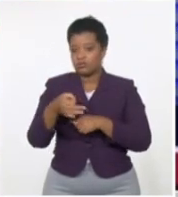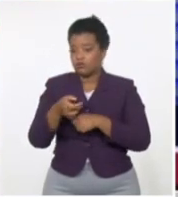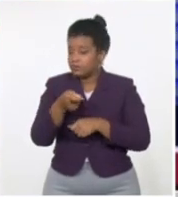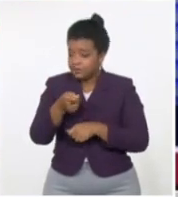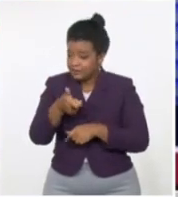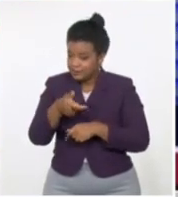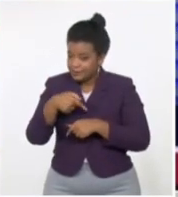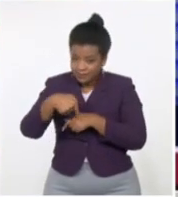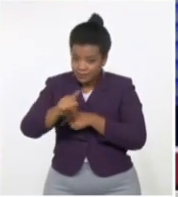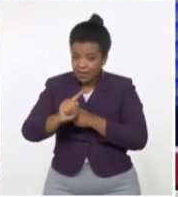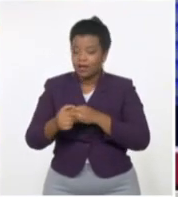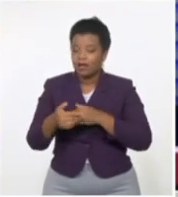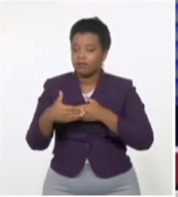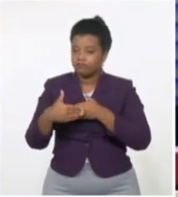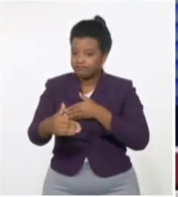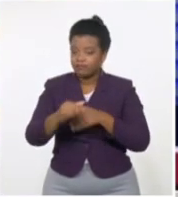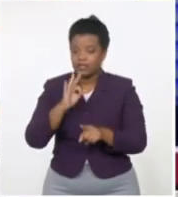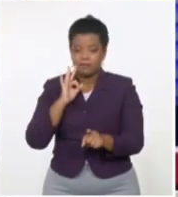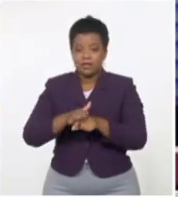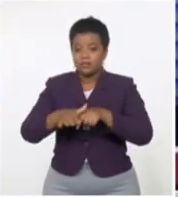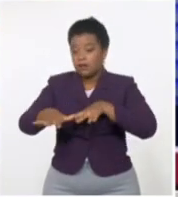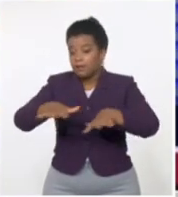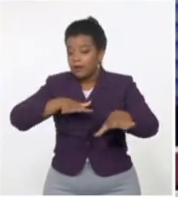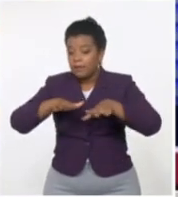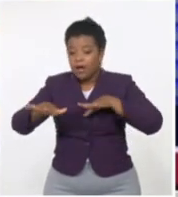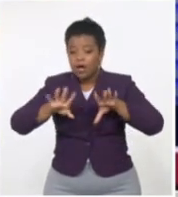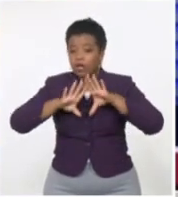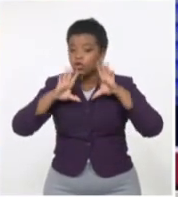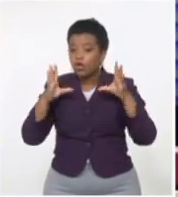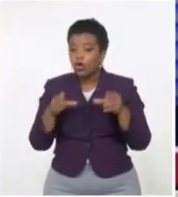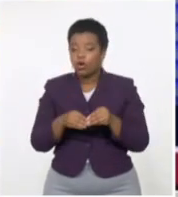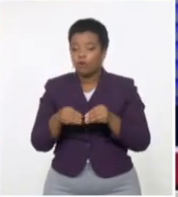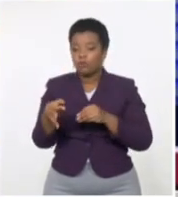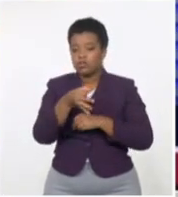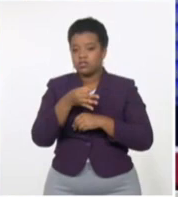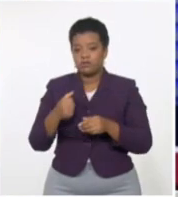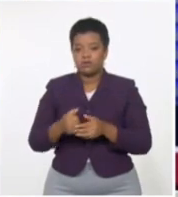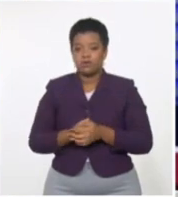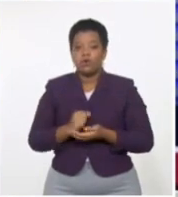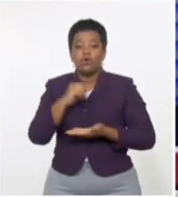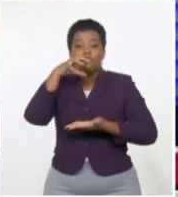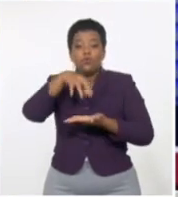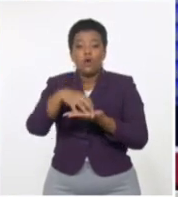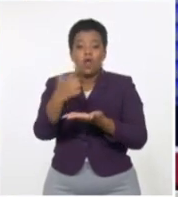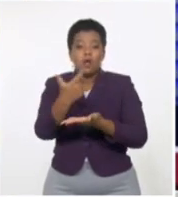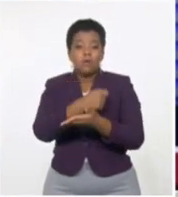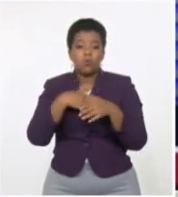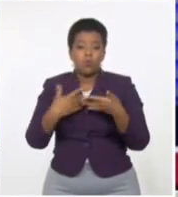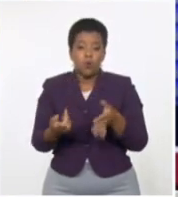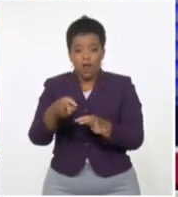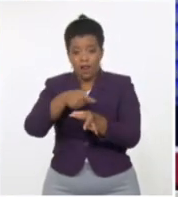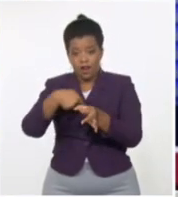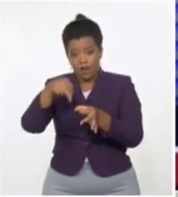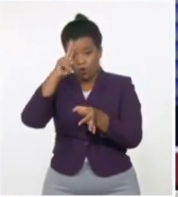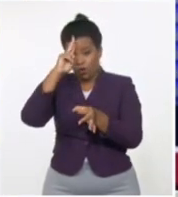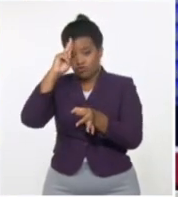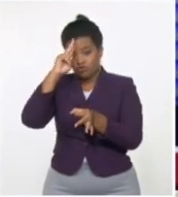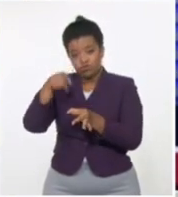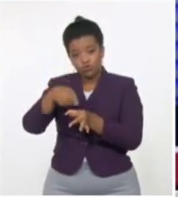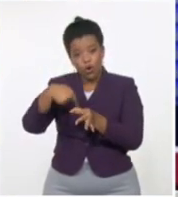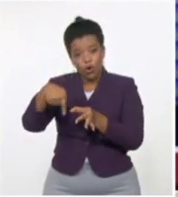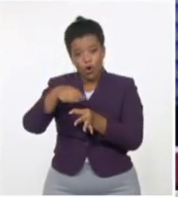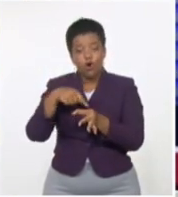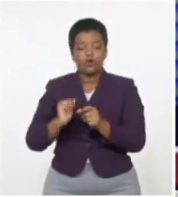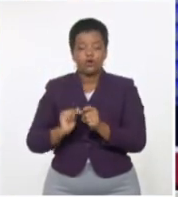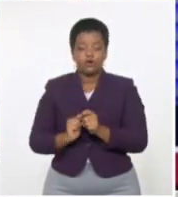a comenzar, ya se están preparando todas las condiciones en los municipios. Los vacunatorios serán en el consultorio del médico de la familia, es decir, el médico de la